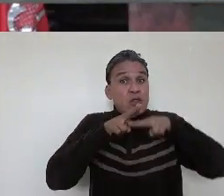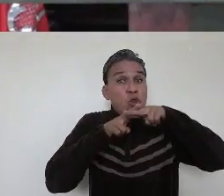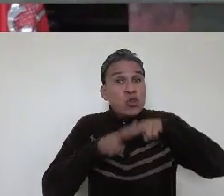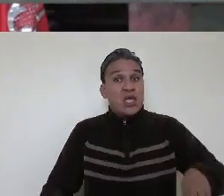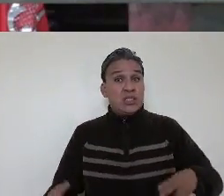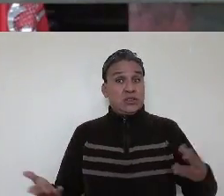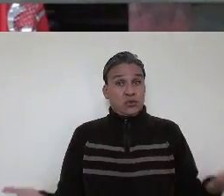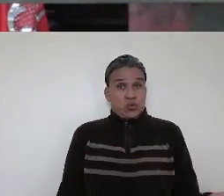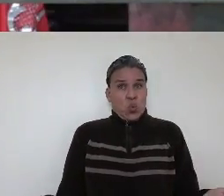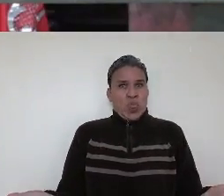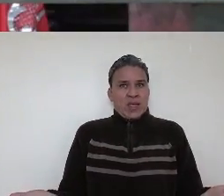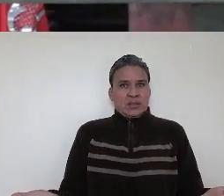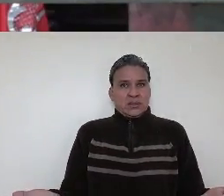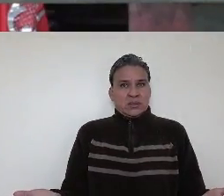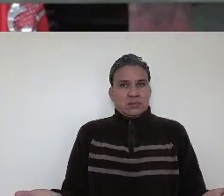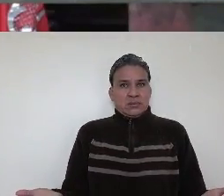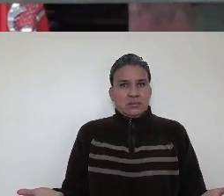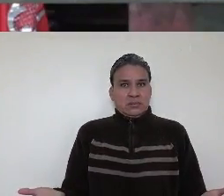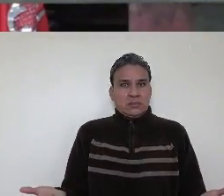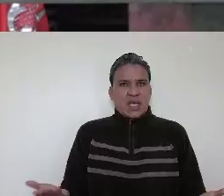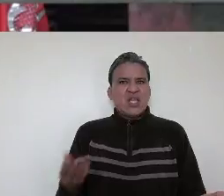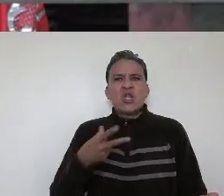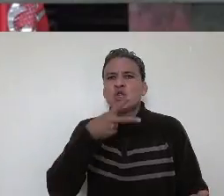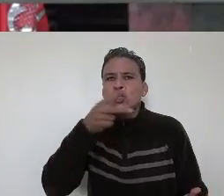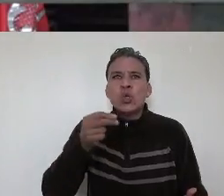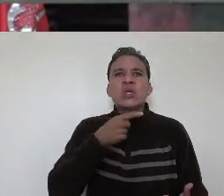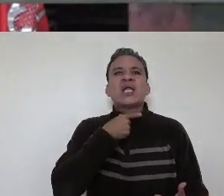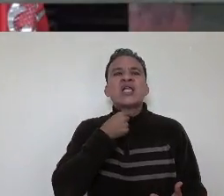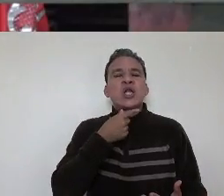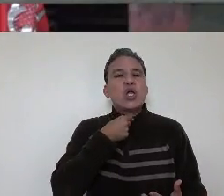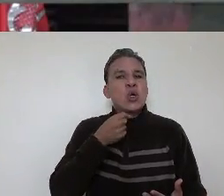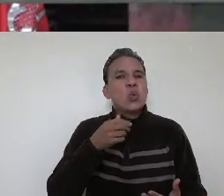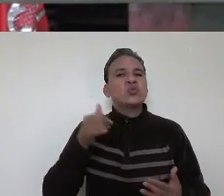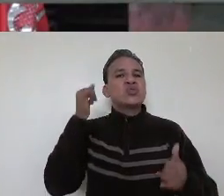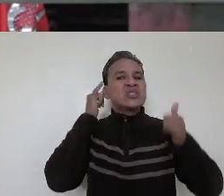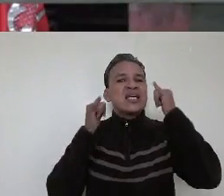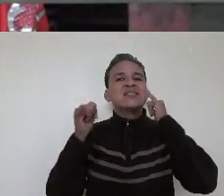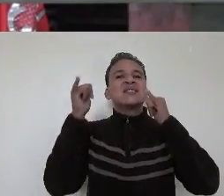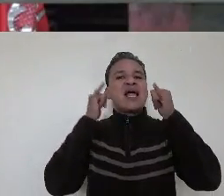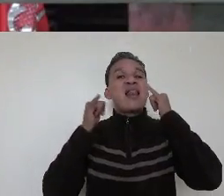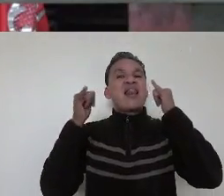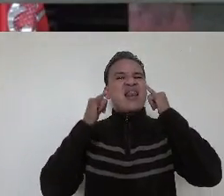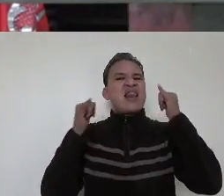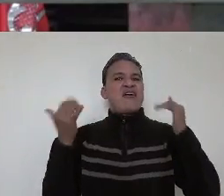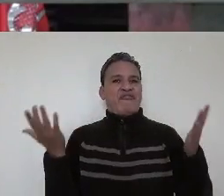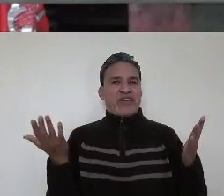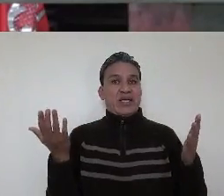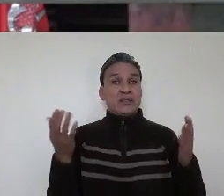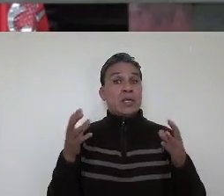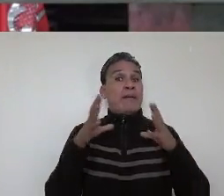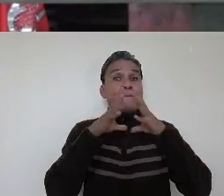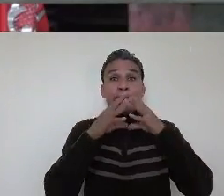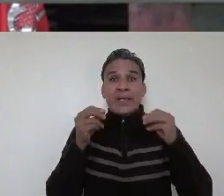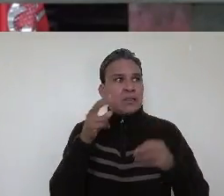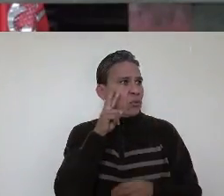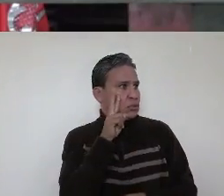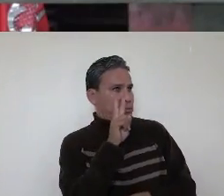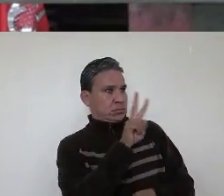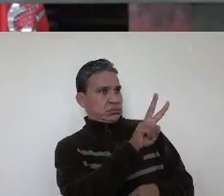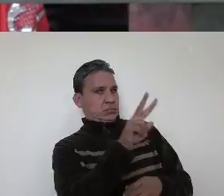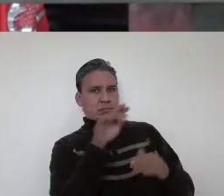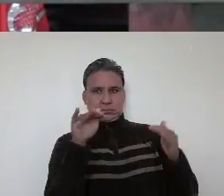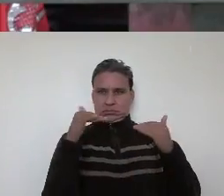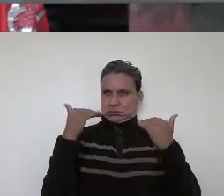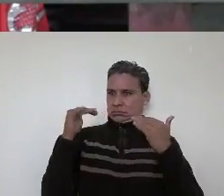despreciando el acto de nuestra fiesta. Sería un desprecio para todo, ¿verdad? Pues hay gente